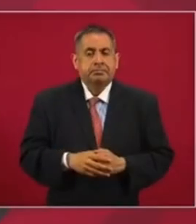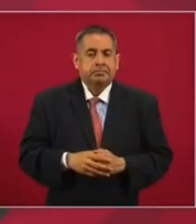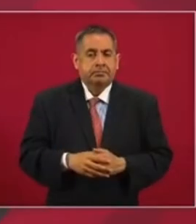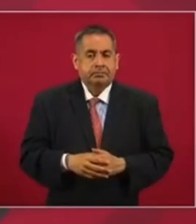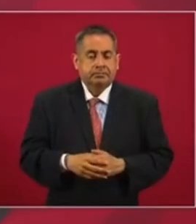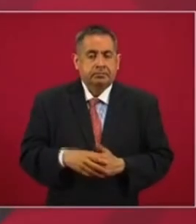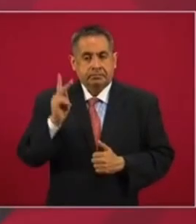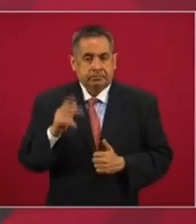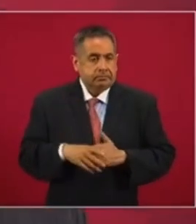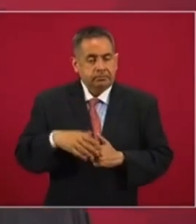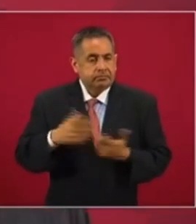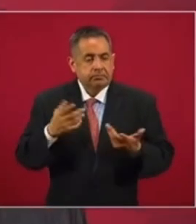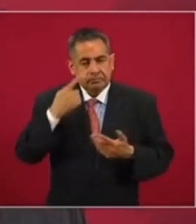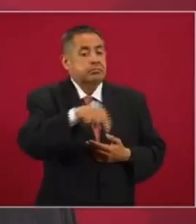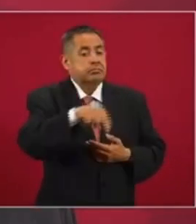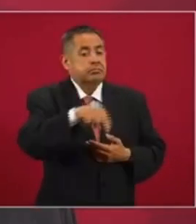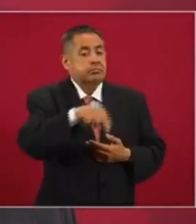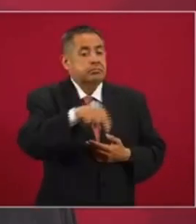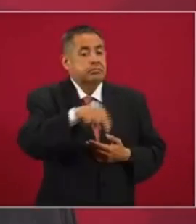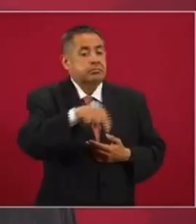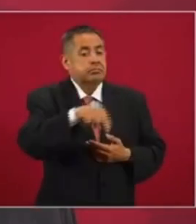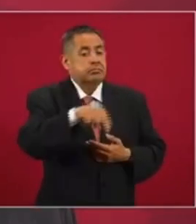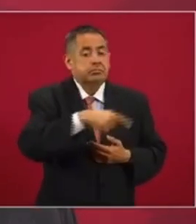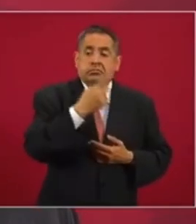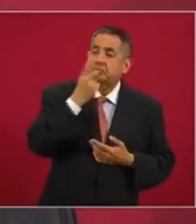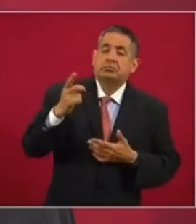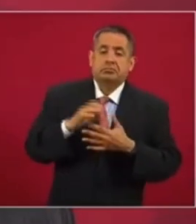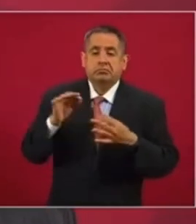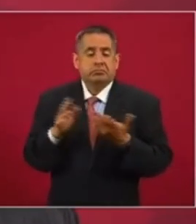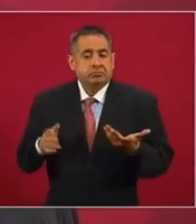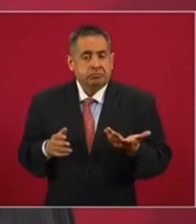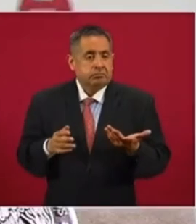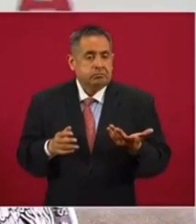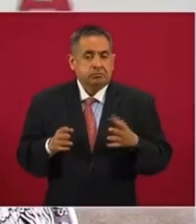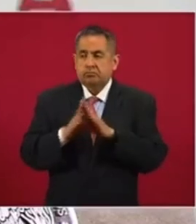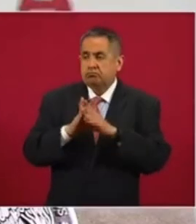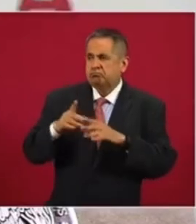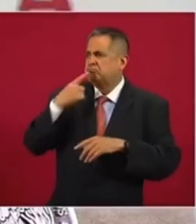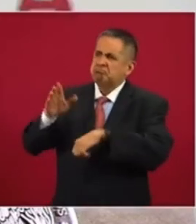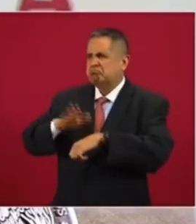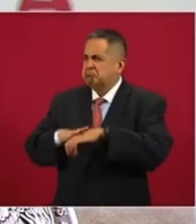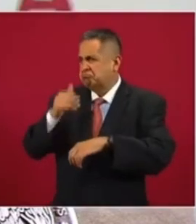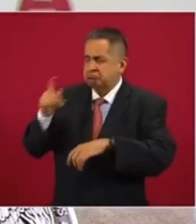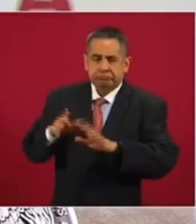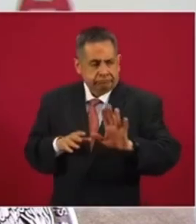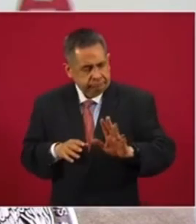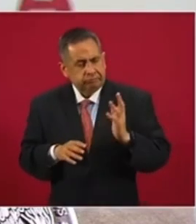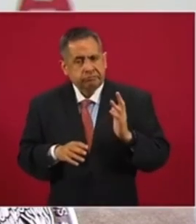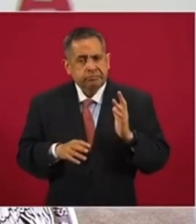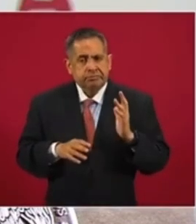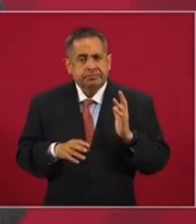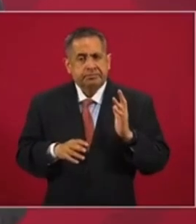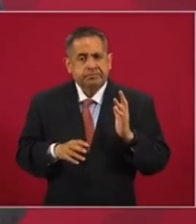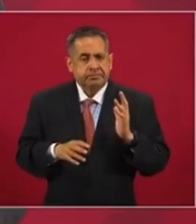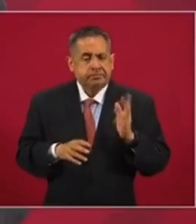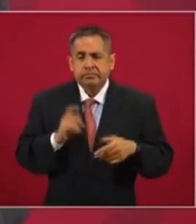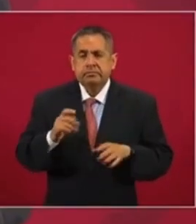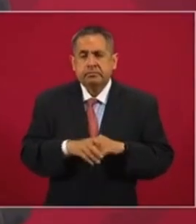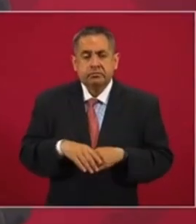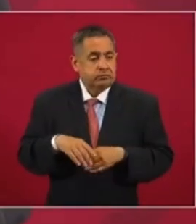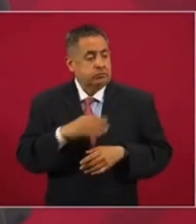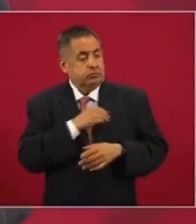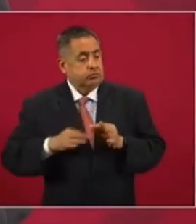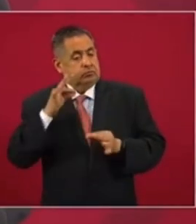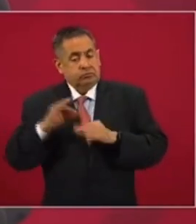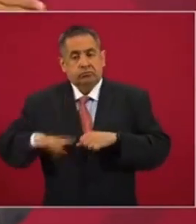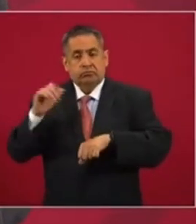asunto. Pero cada vez que planteen este tipo de demandas y culpen al gobierno